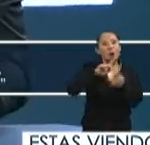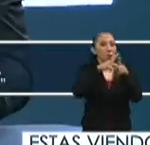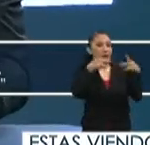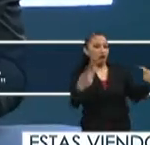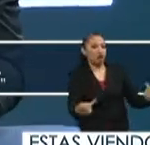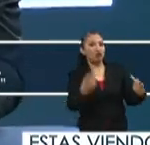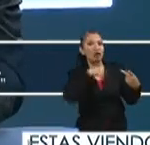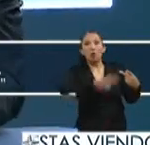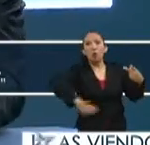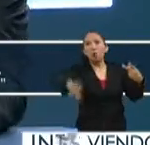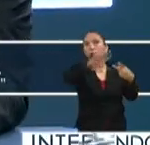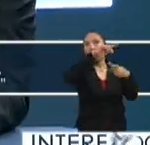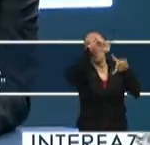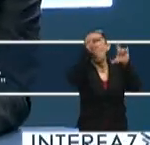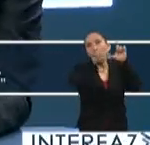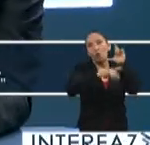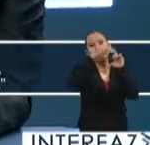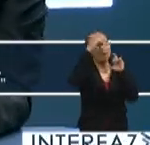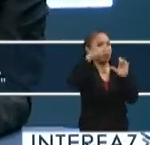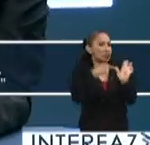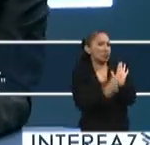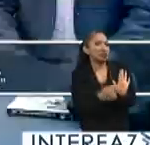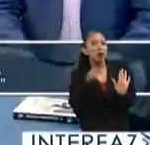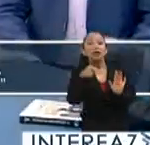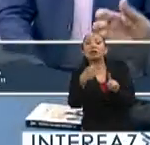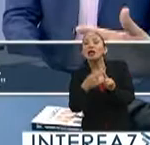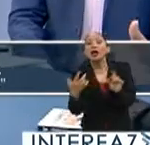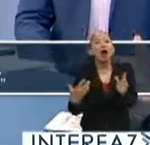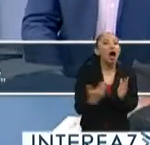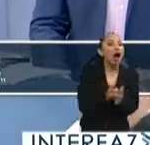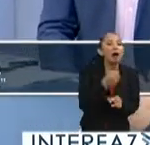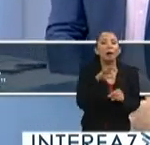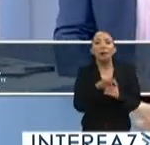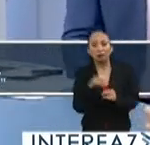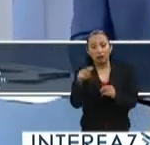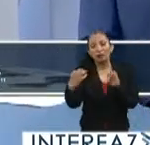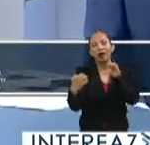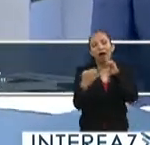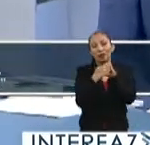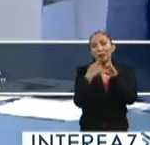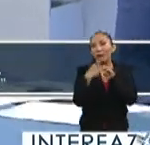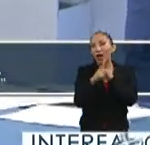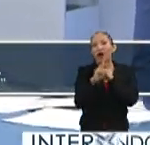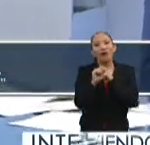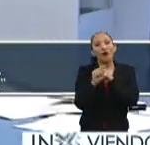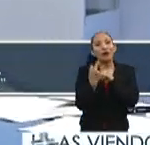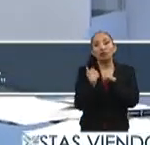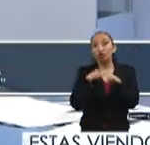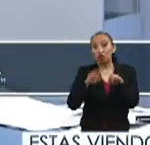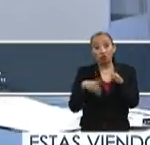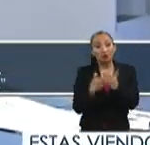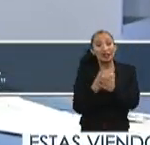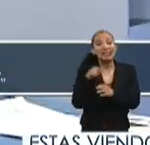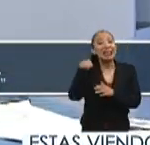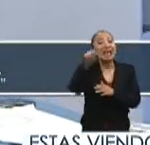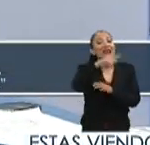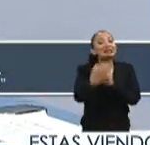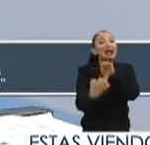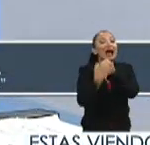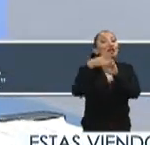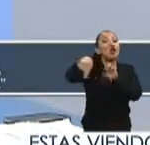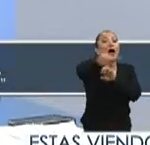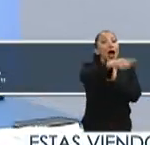de circulación nacional nos dice cuáles son las tendencias. También hay un engaño, pero este no es el engaño en el que hemos caído, es el engaño al que